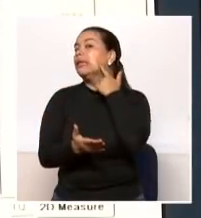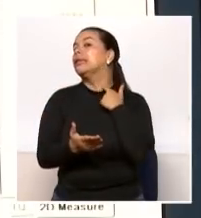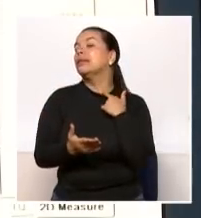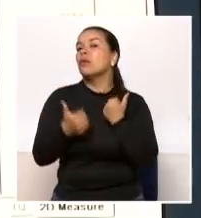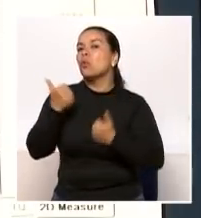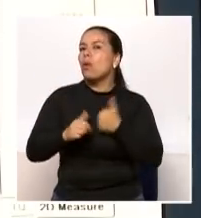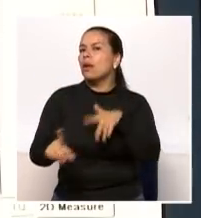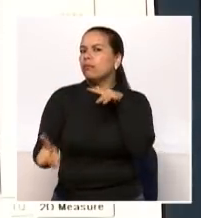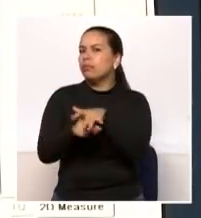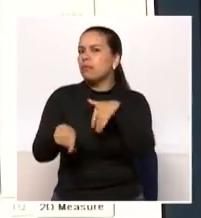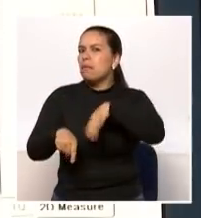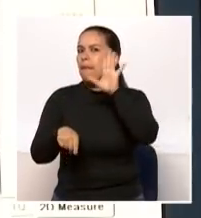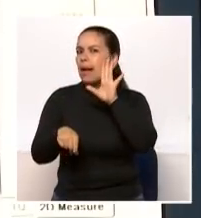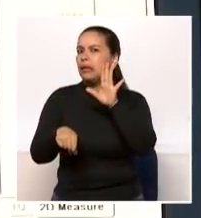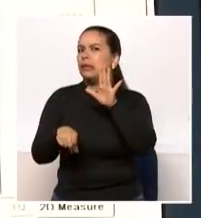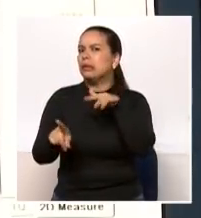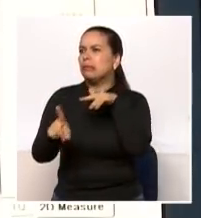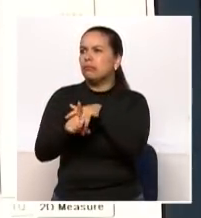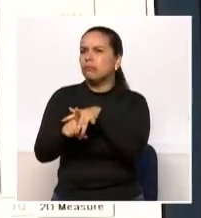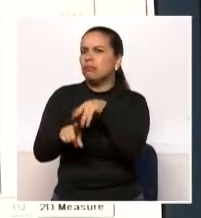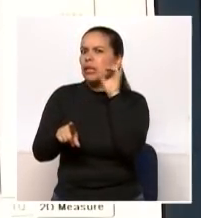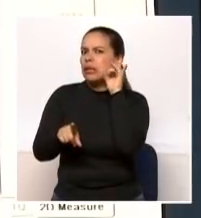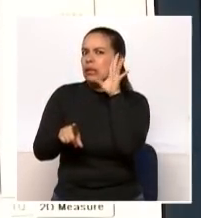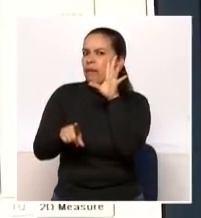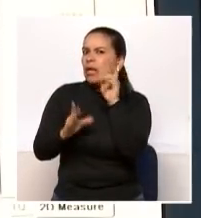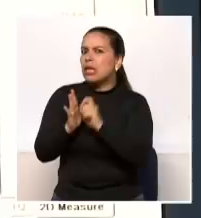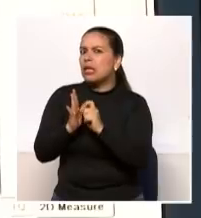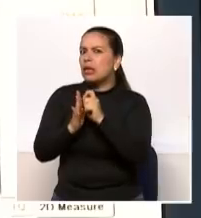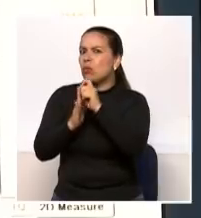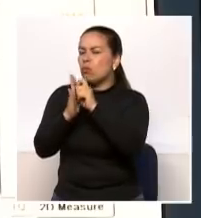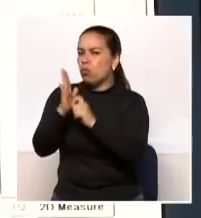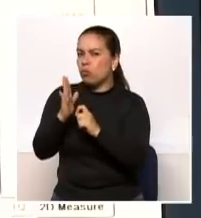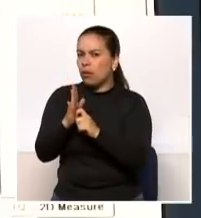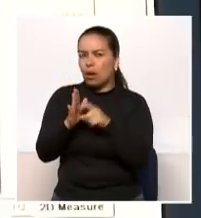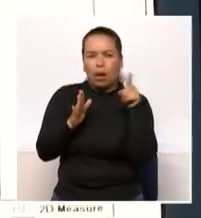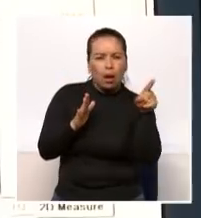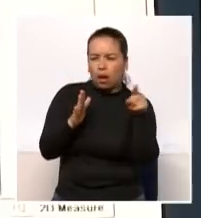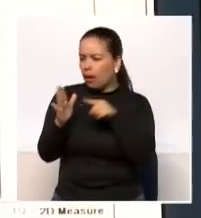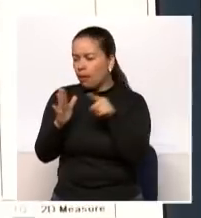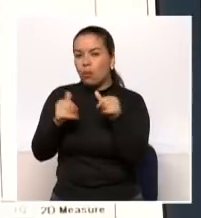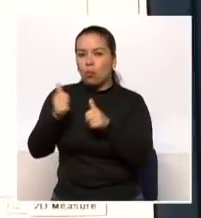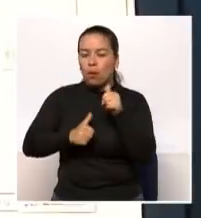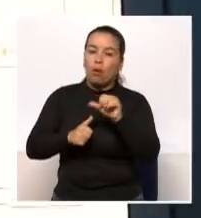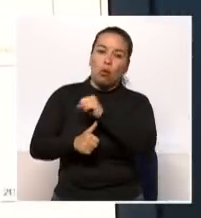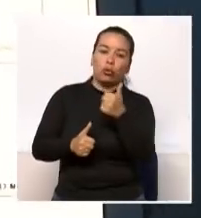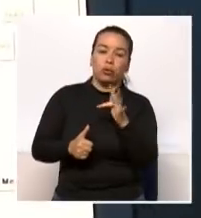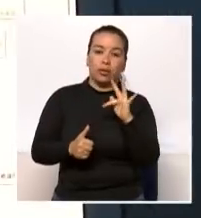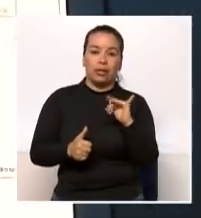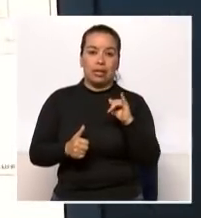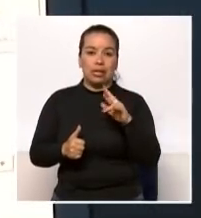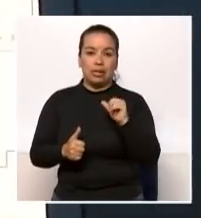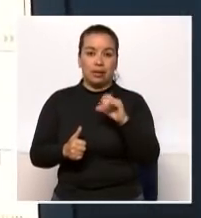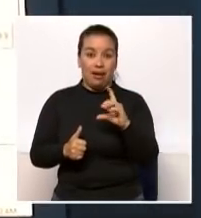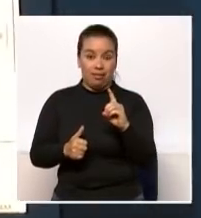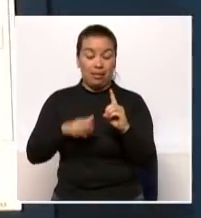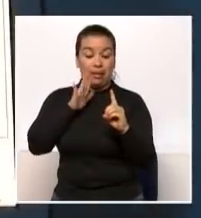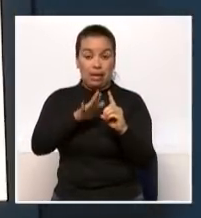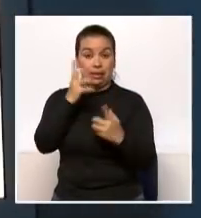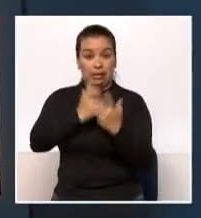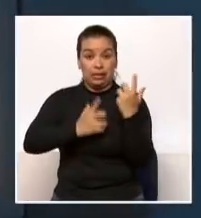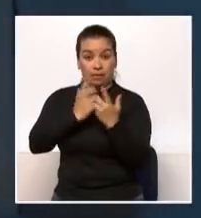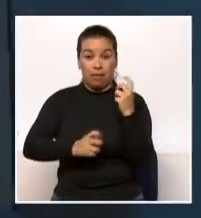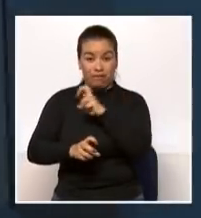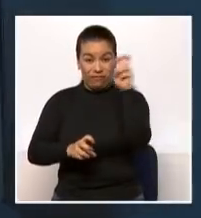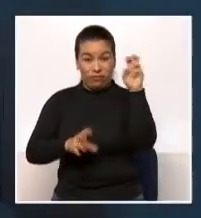más propensas a malignidad y tienen un puntaje. Lo mismo ha pasado con el TRADS, que es el sistema, pues, por el sistema norteamericano,